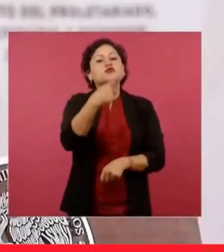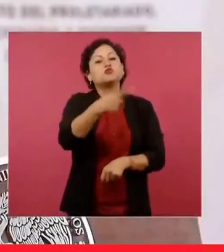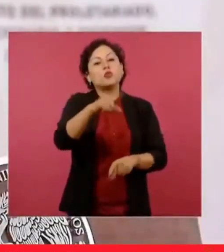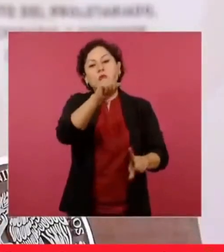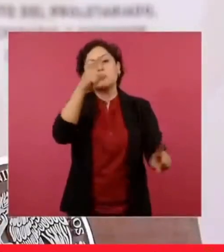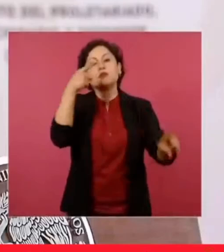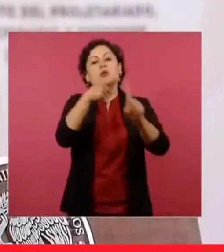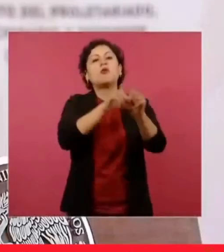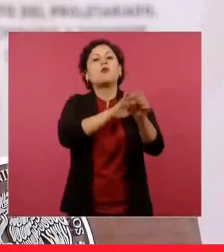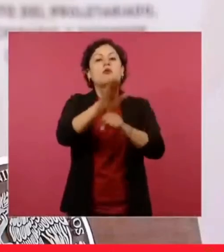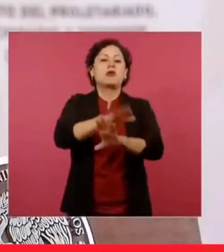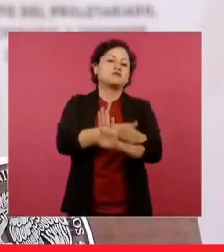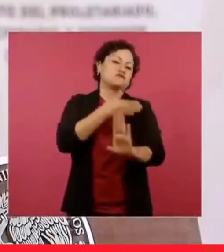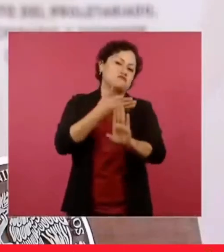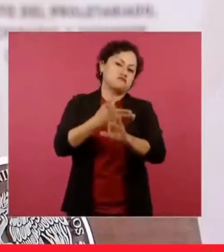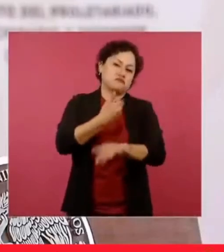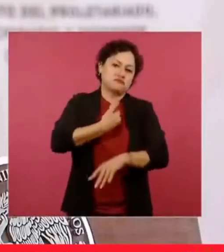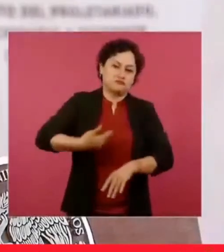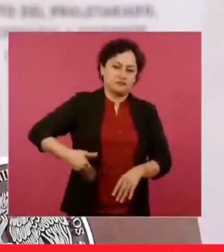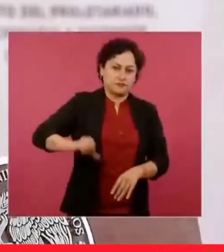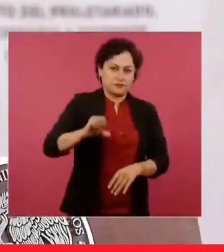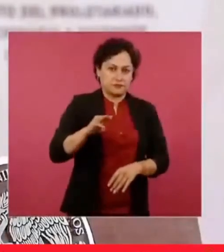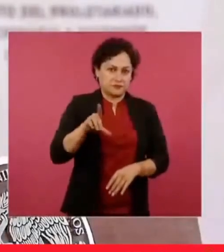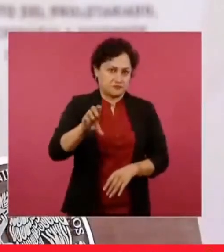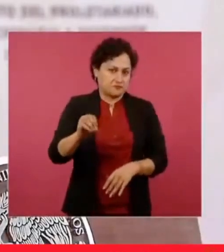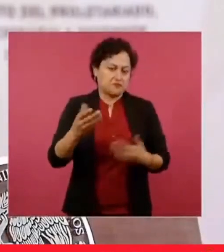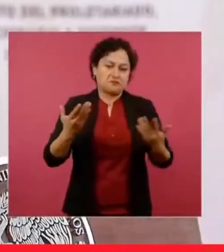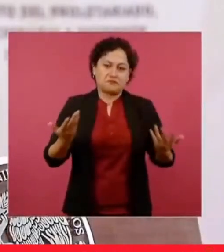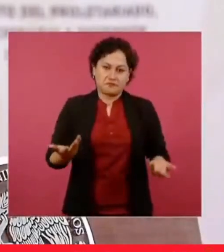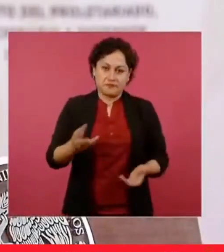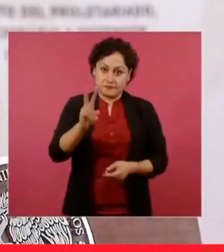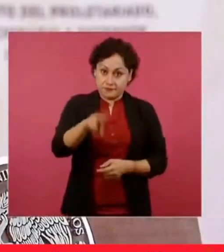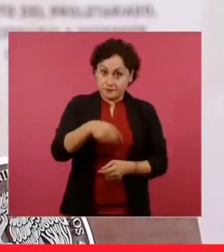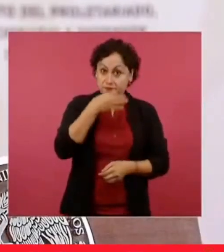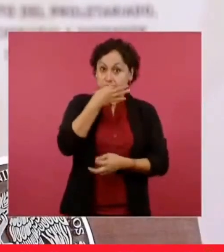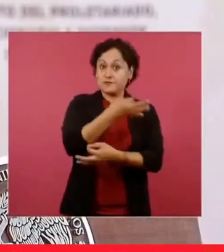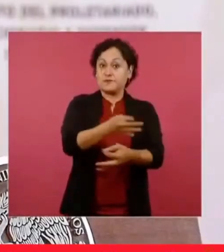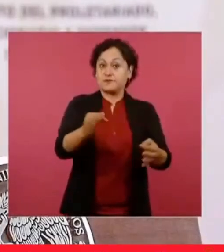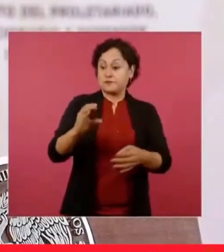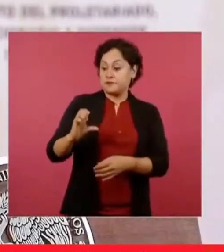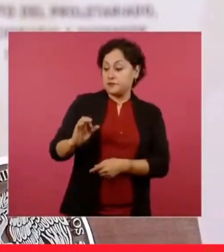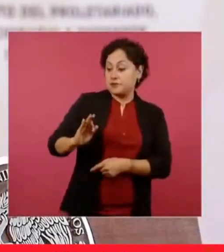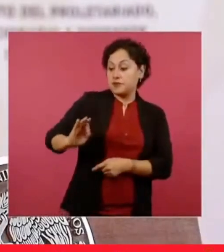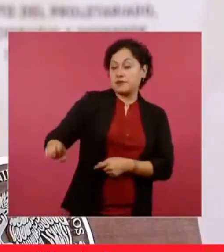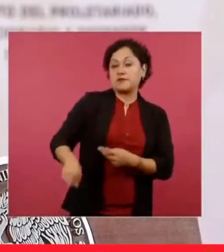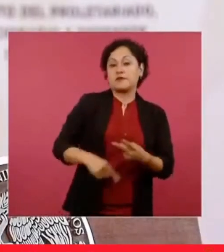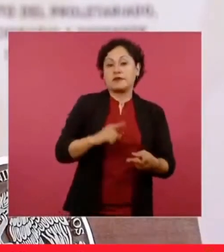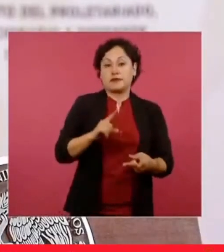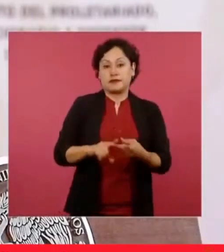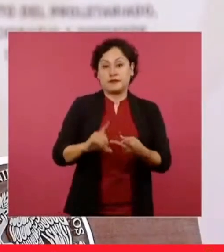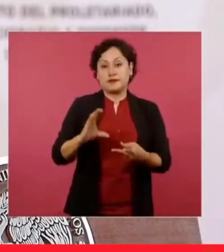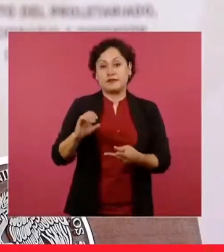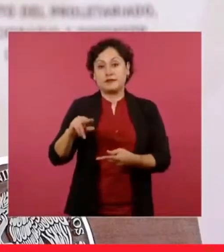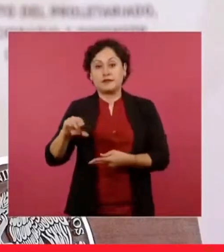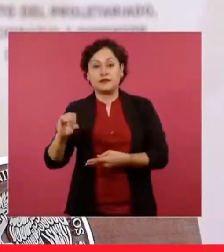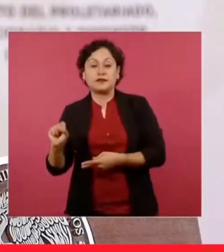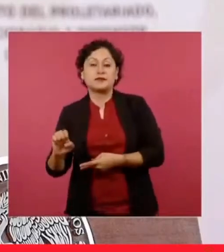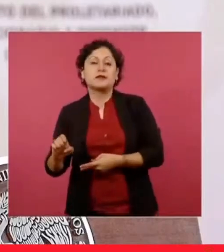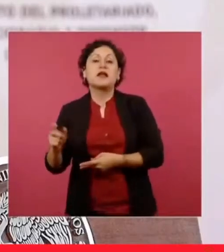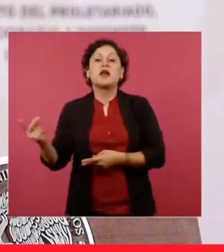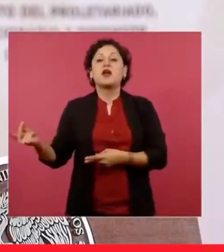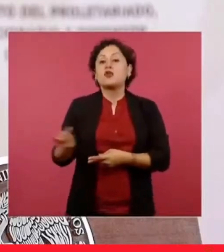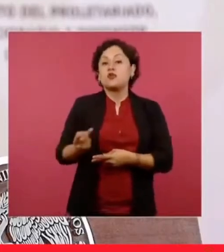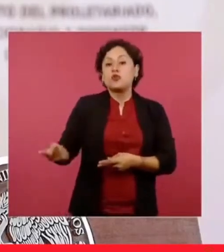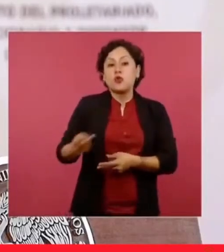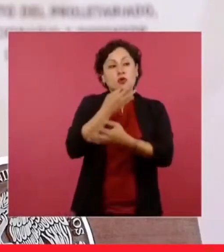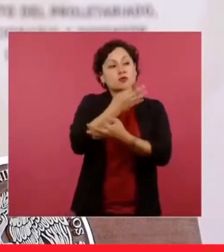Andrés Manuel López Obrador. También decir, la Comisión Federal de Electricidad y el Centro Nacional de Control de Energía han señalado